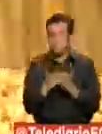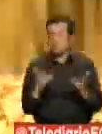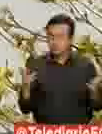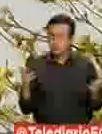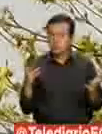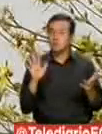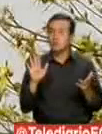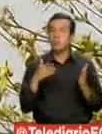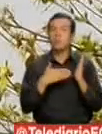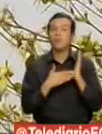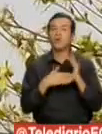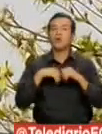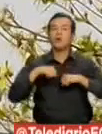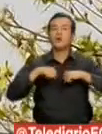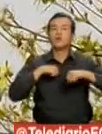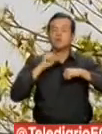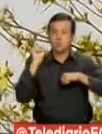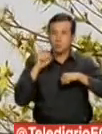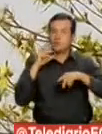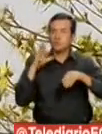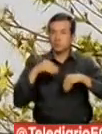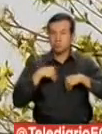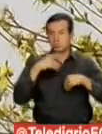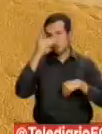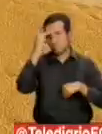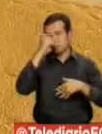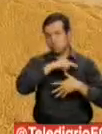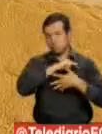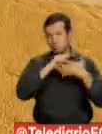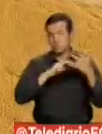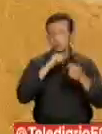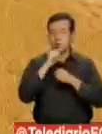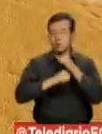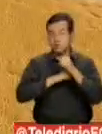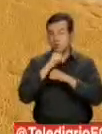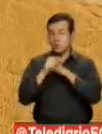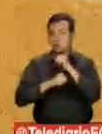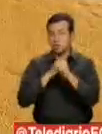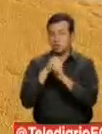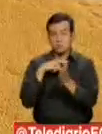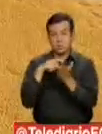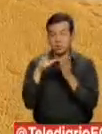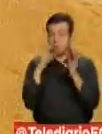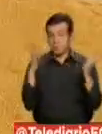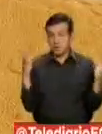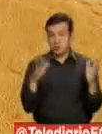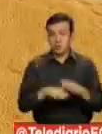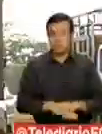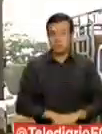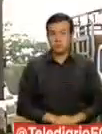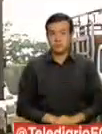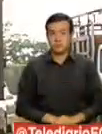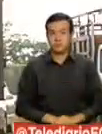su modelo de gestión que permitirá sanear las deudas que por años no se cancelaron.